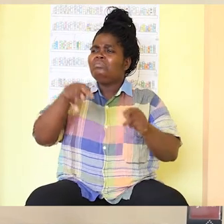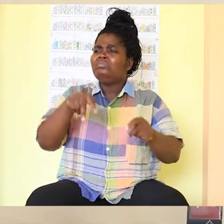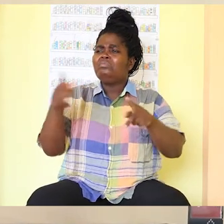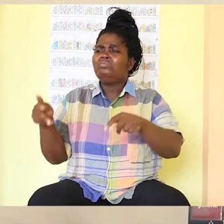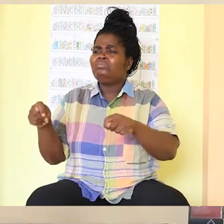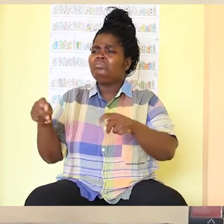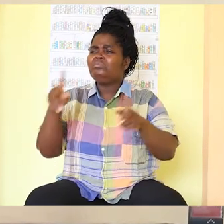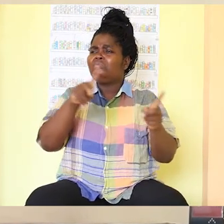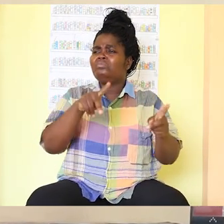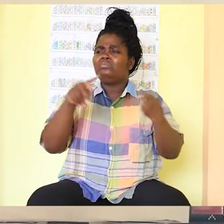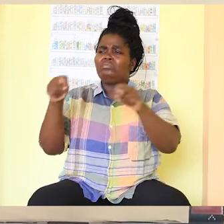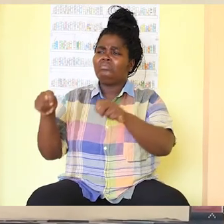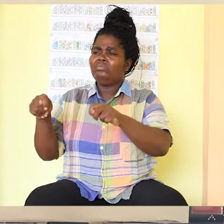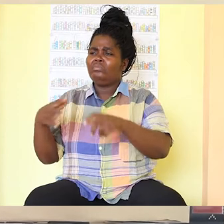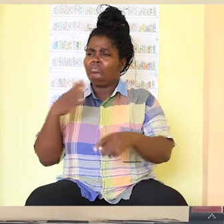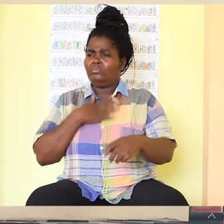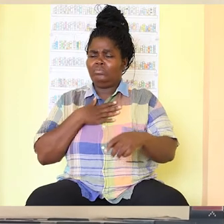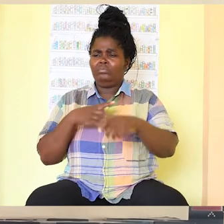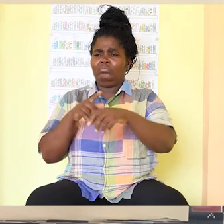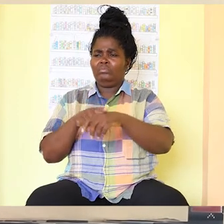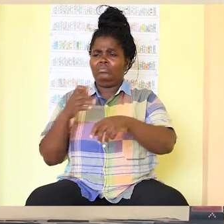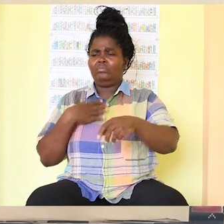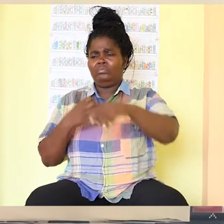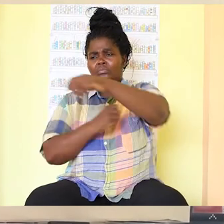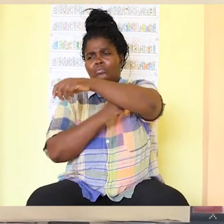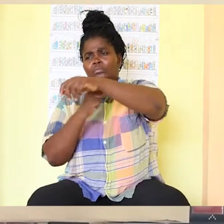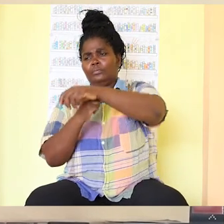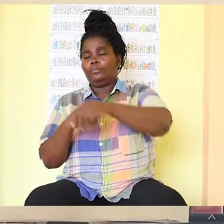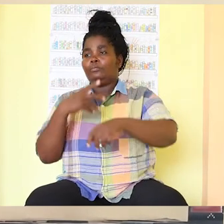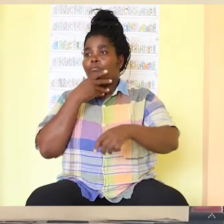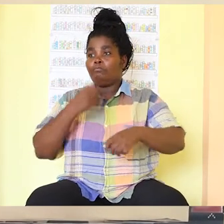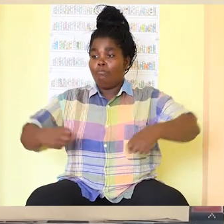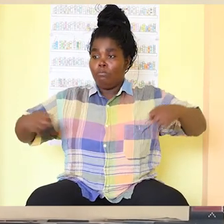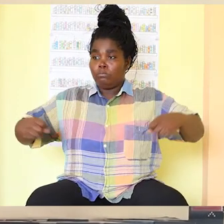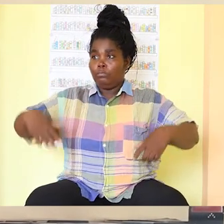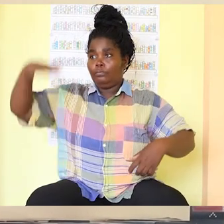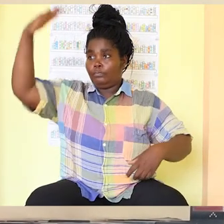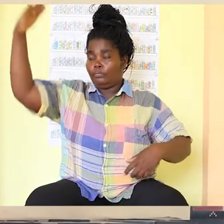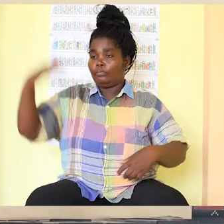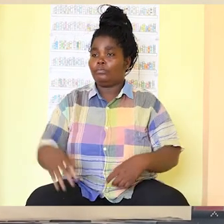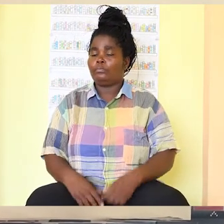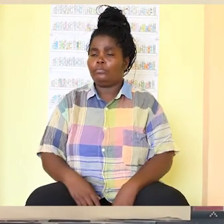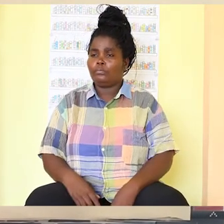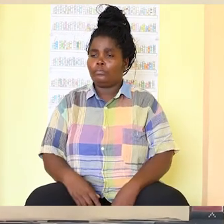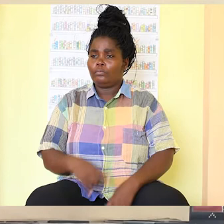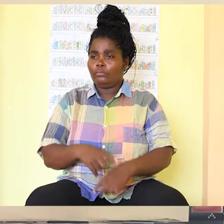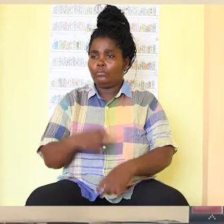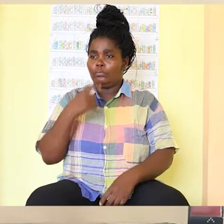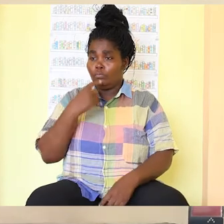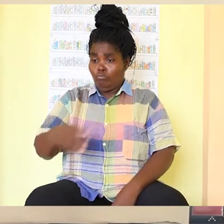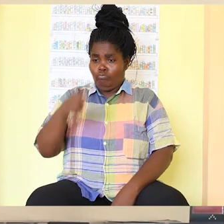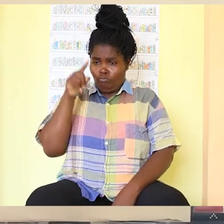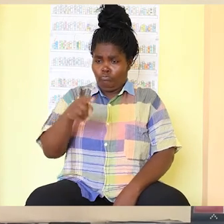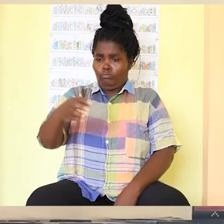patún, patún, patún por mi puente? El chivo chivón grande. Pues te voy